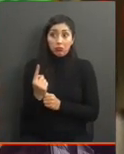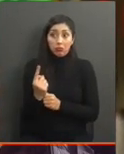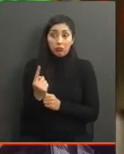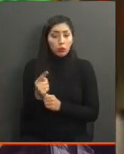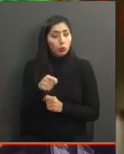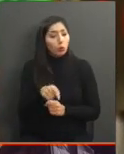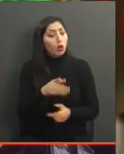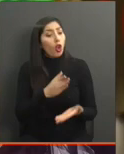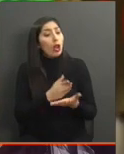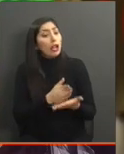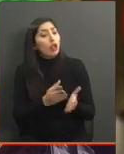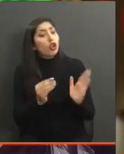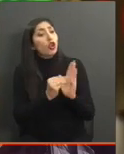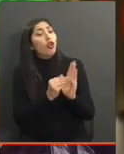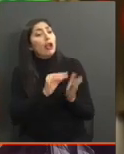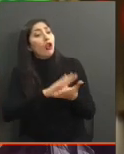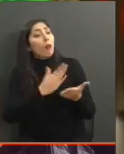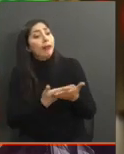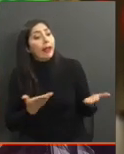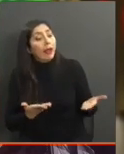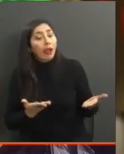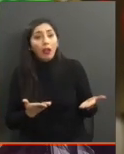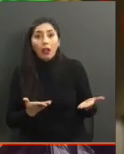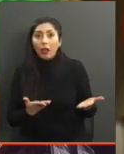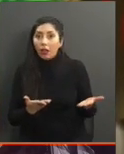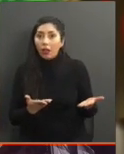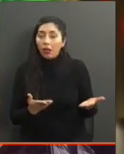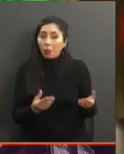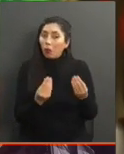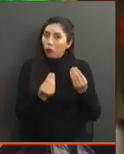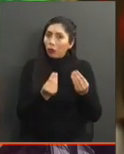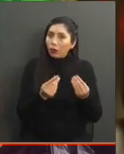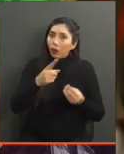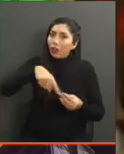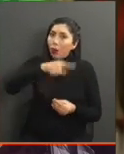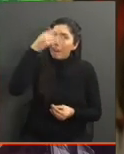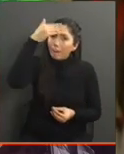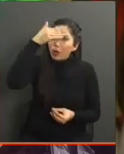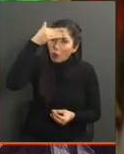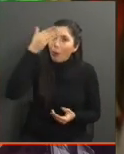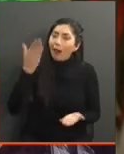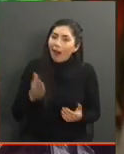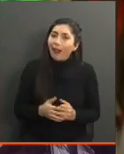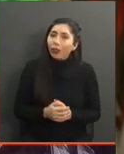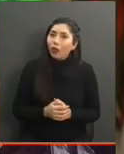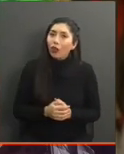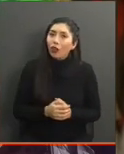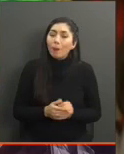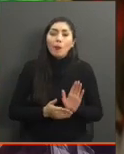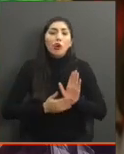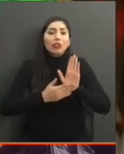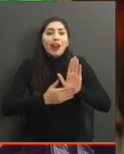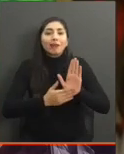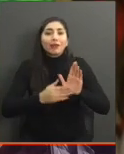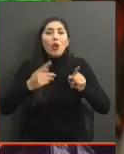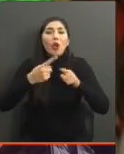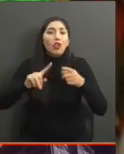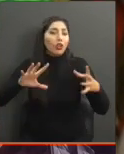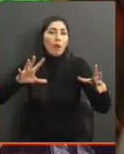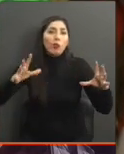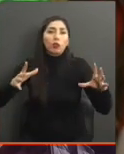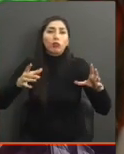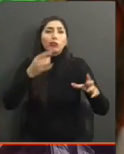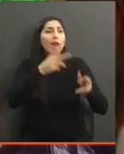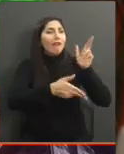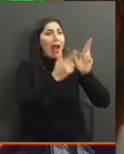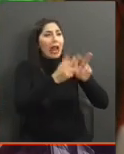nota, ¿cachai? Y que eso no pasa en todos lados, pues. Se preocupan de eso, de mostrarte otro mundo más allá de las balas, más allá de